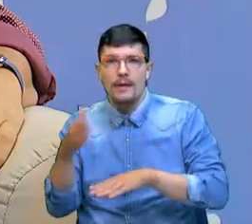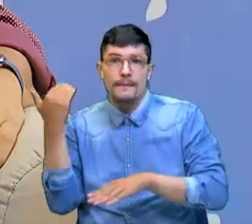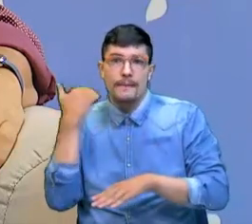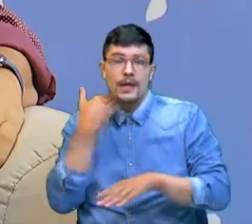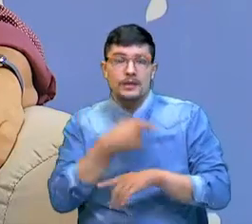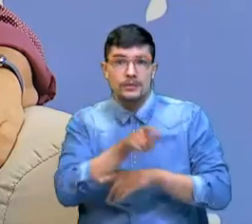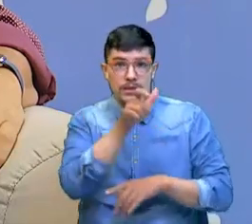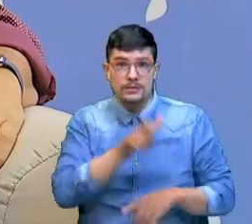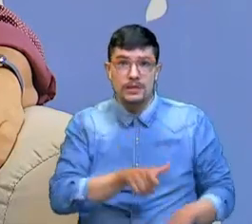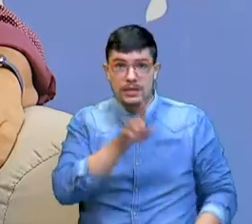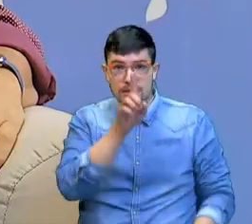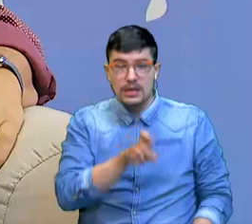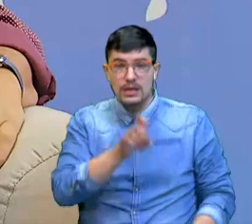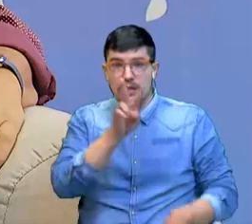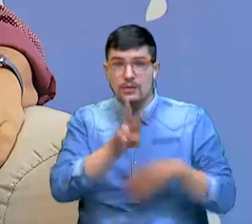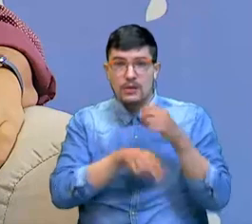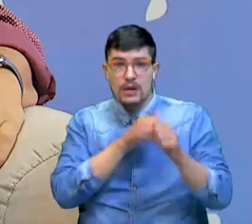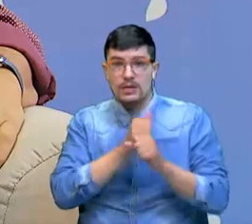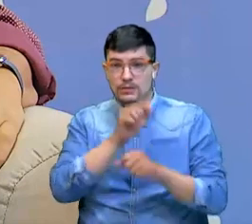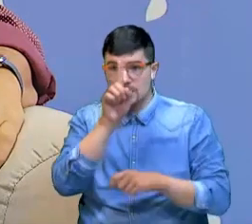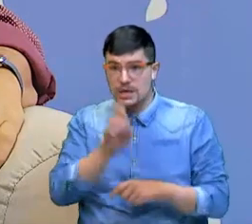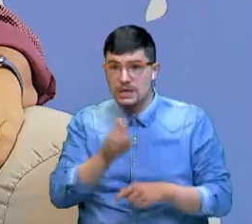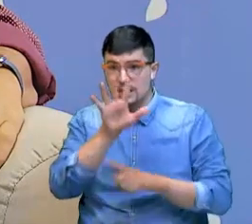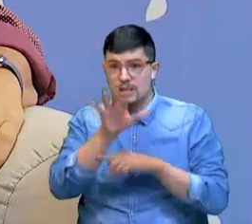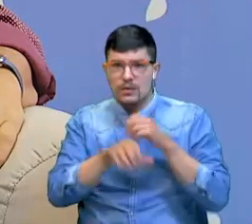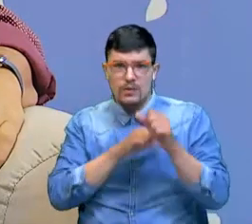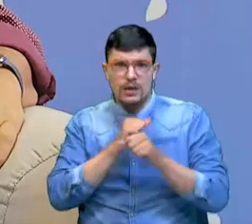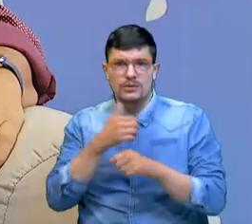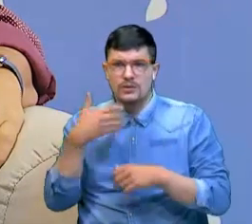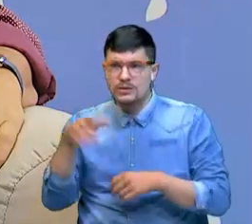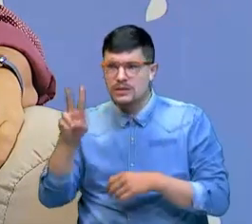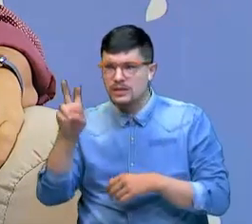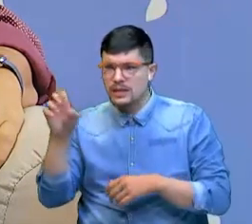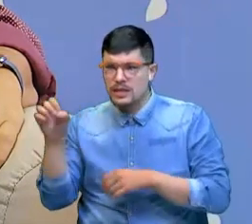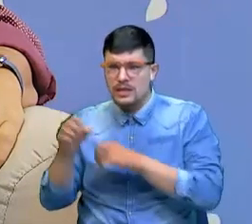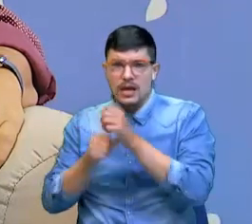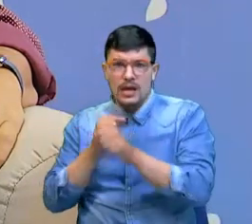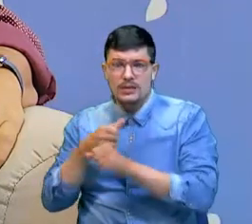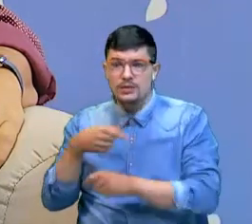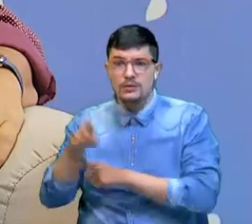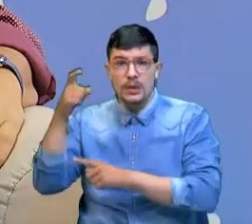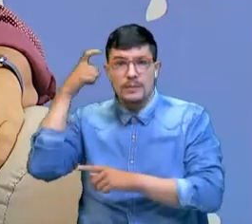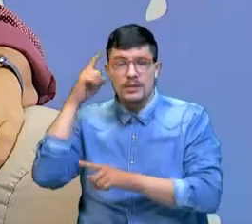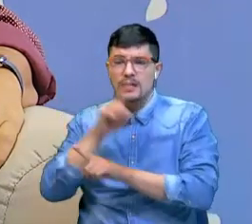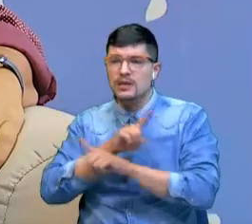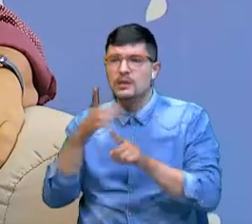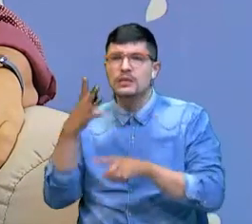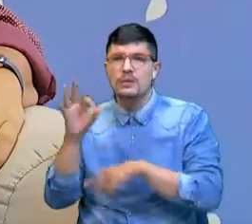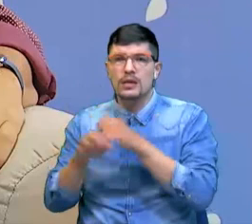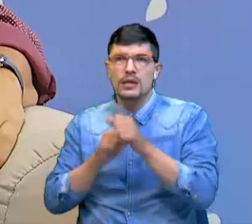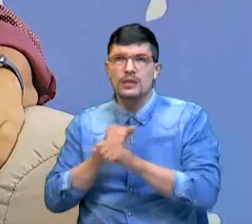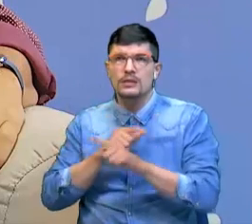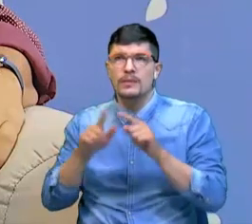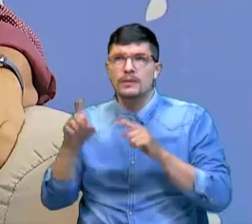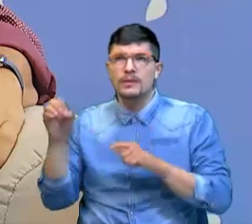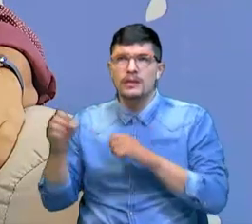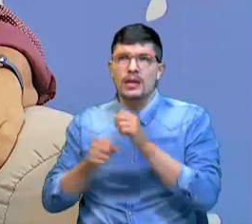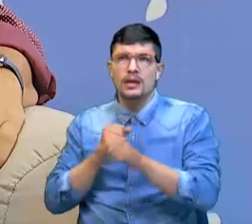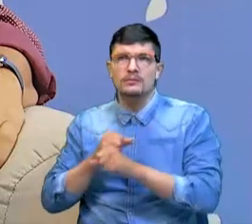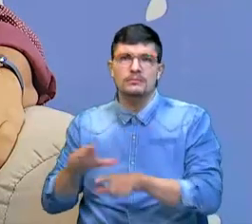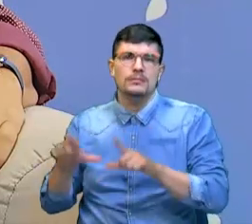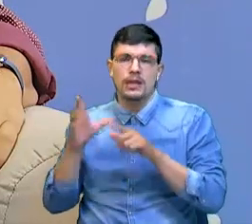persona a los 62, a los 65. He tenido clientes de 70 que pensando que no iba a llegar a los 50, a los 60 dejó de cotizar.